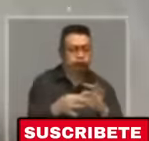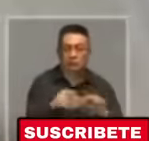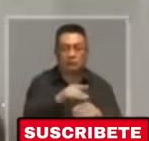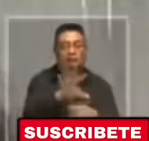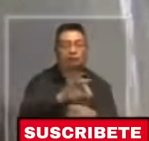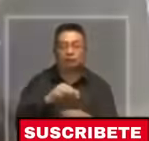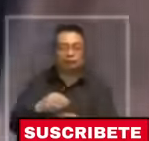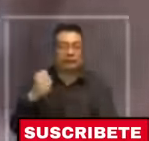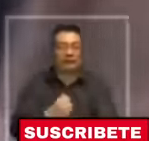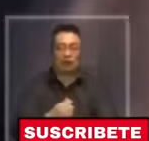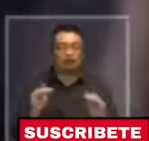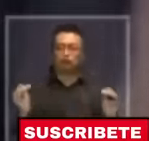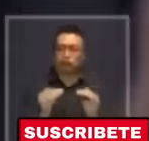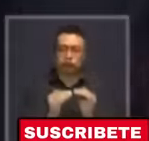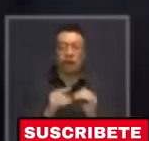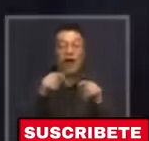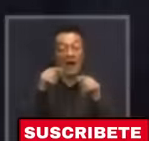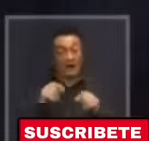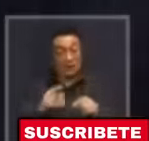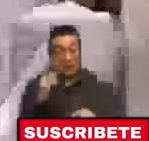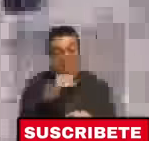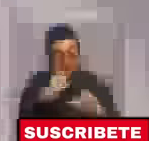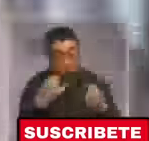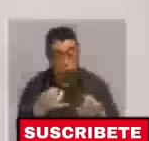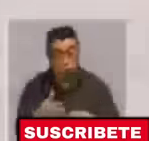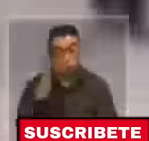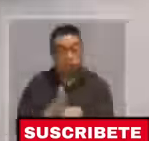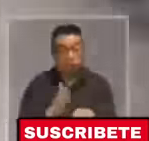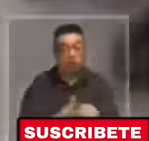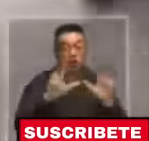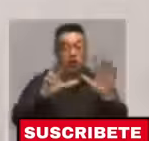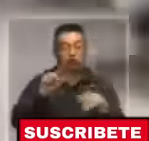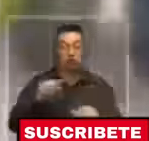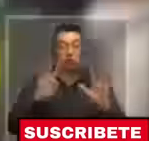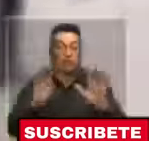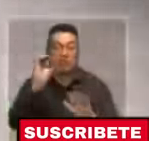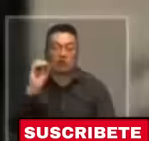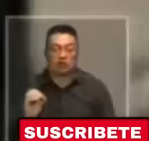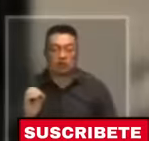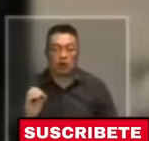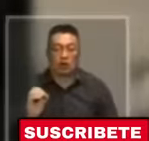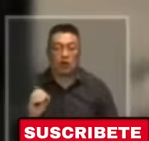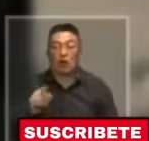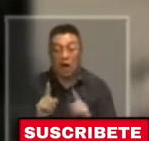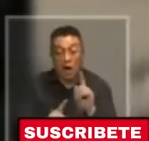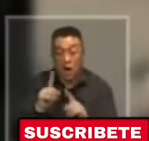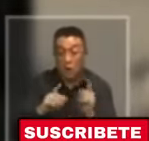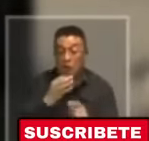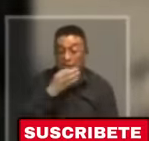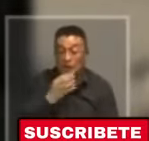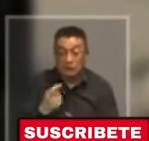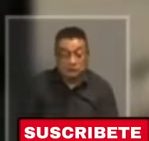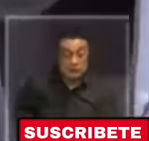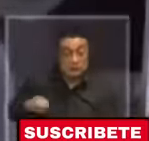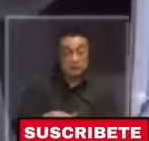de puestos de trabajo las últimas cifras ubicaron la tasa de desempleo en 8,9 para algunos si no mejor la inversión